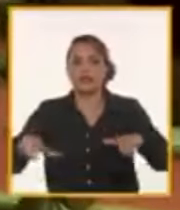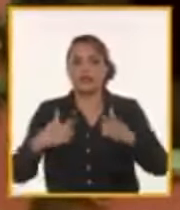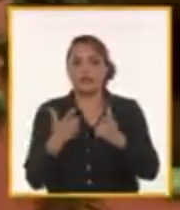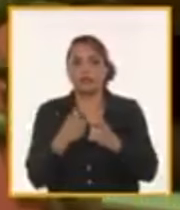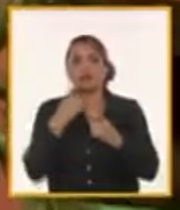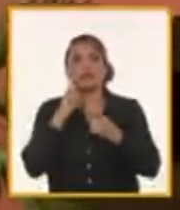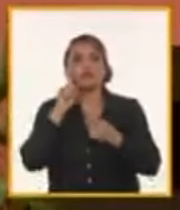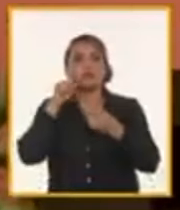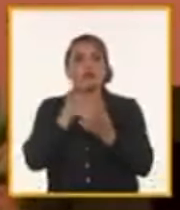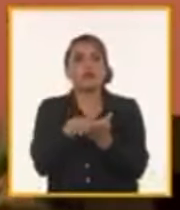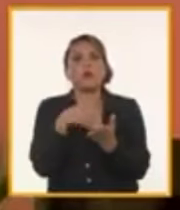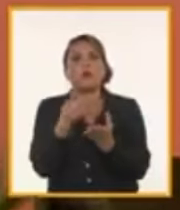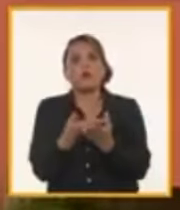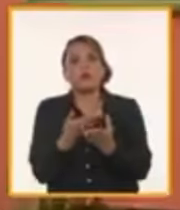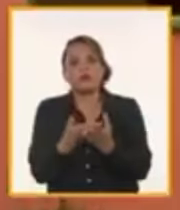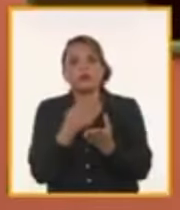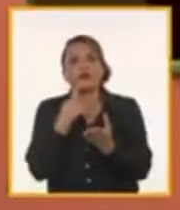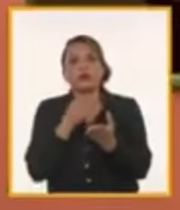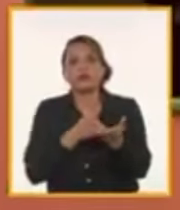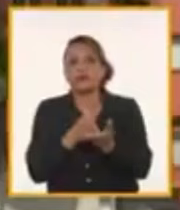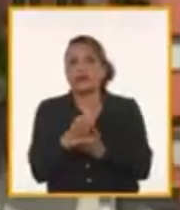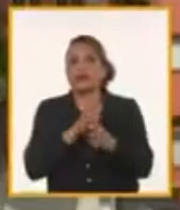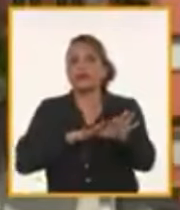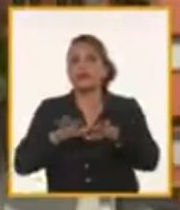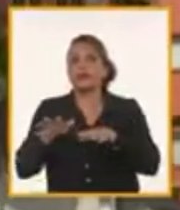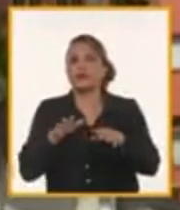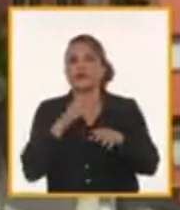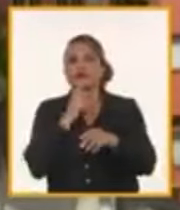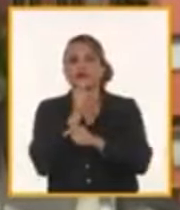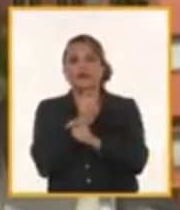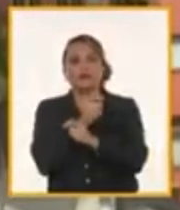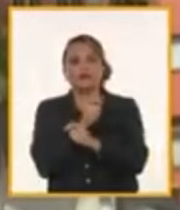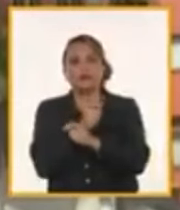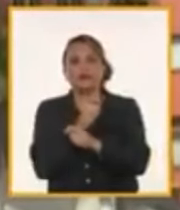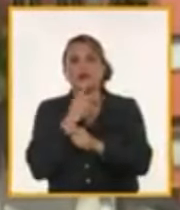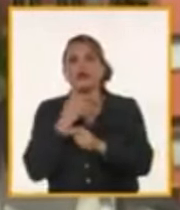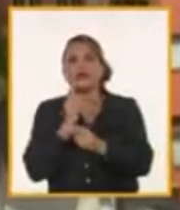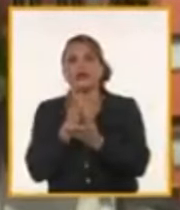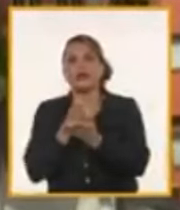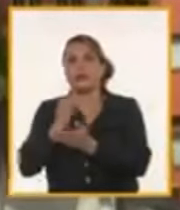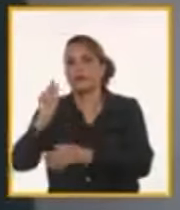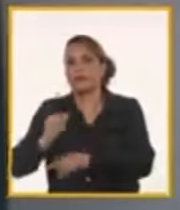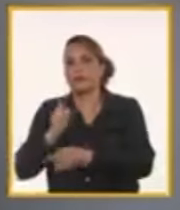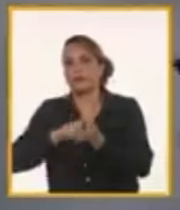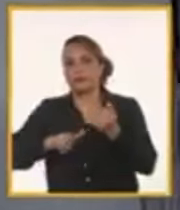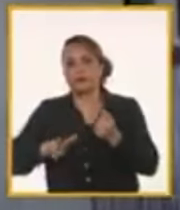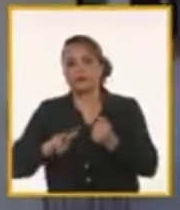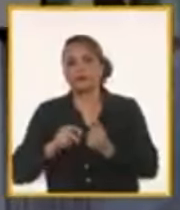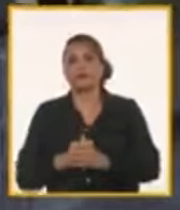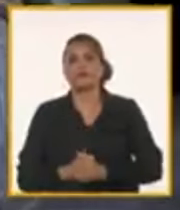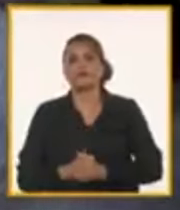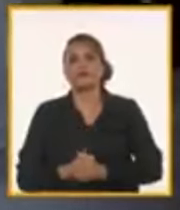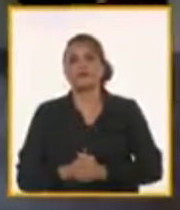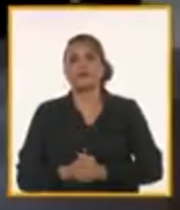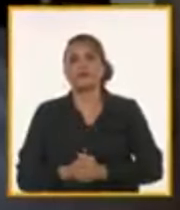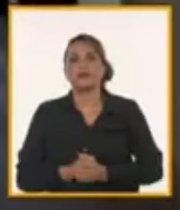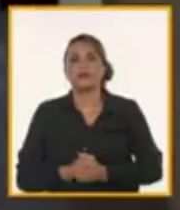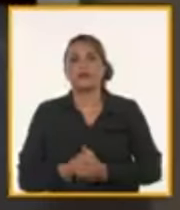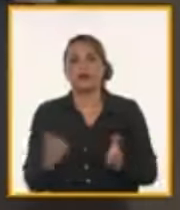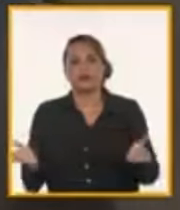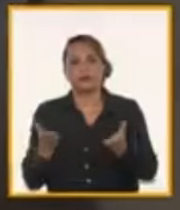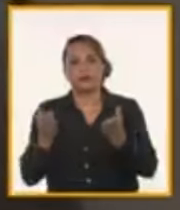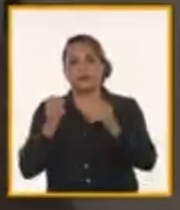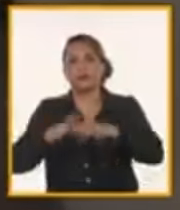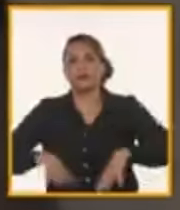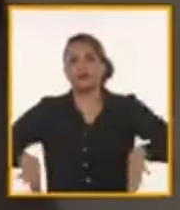continuidad al ideal de perfeccionar la preparación de futuros pedagogos en la provincia para Elevar los estándares educativos de la sociedad por